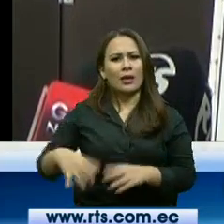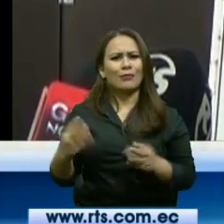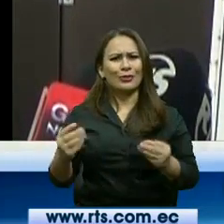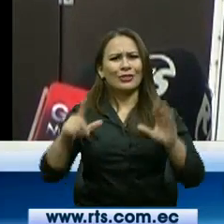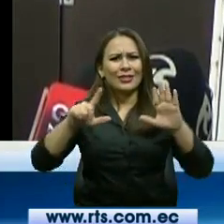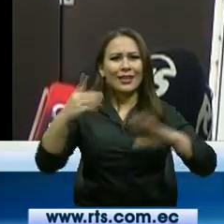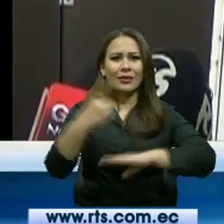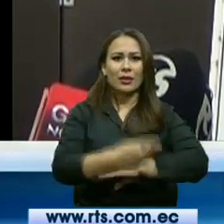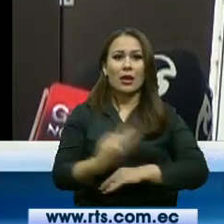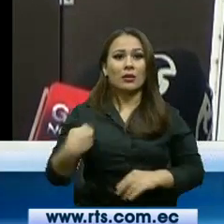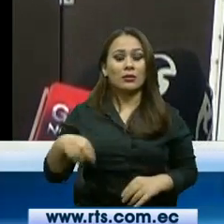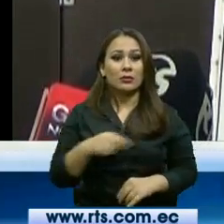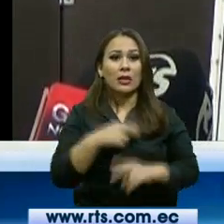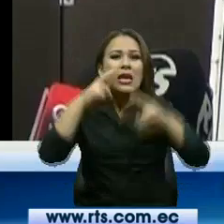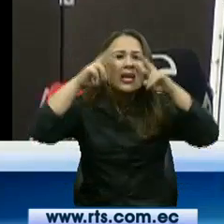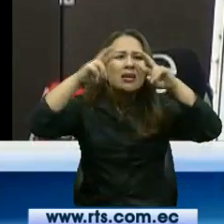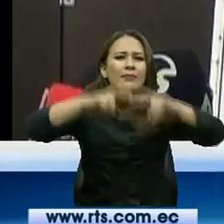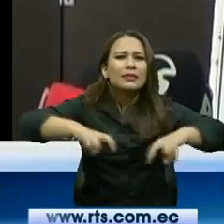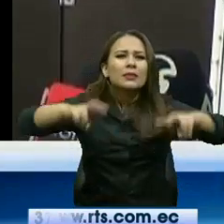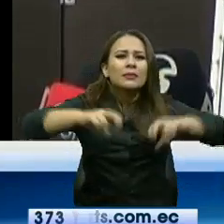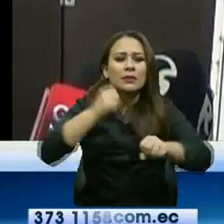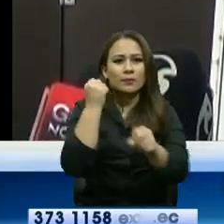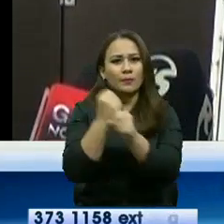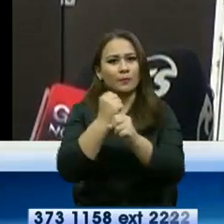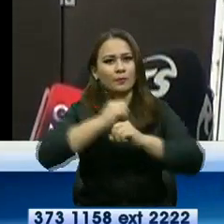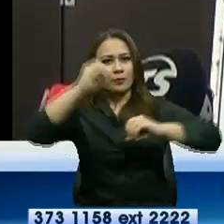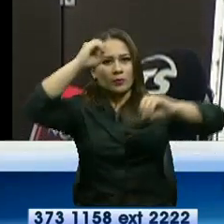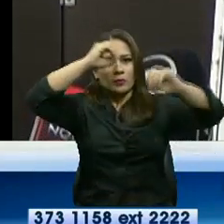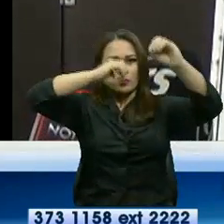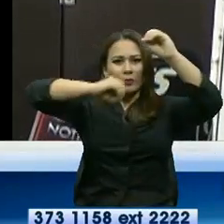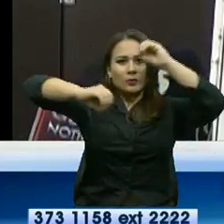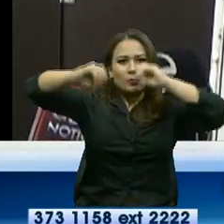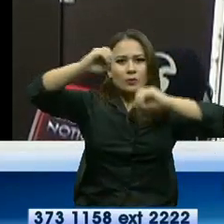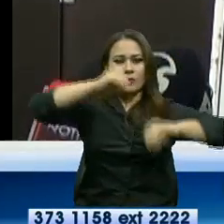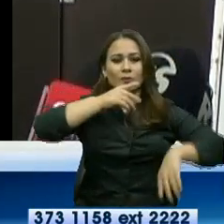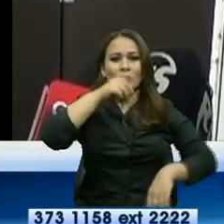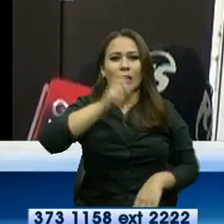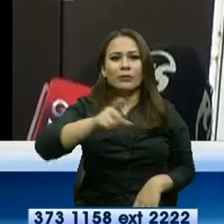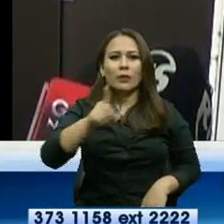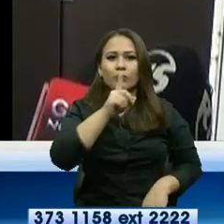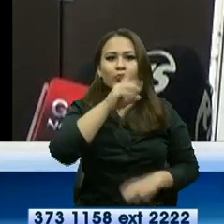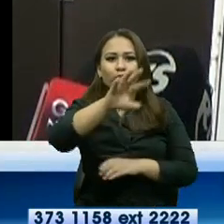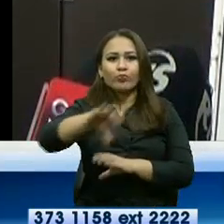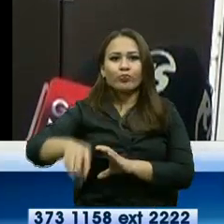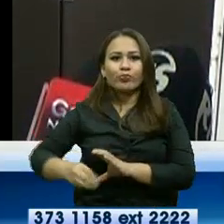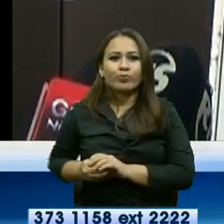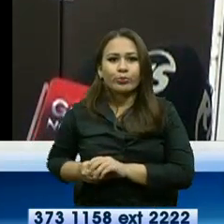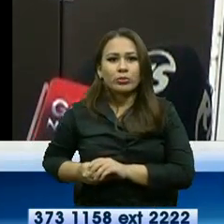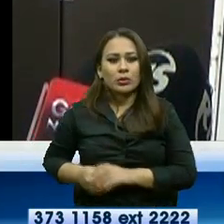comandos estuvieron realizando operaciones de observatorios encubiertos